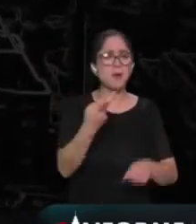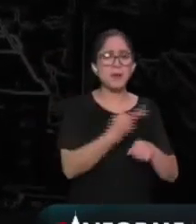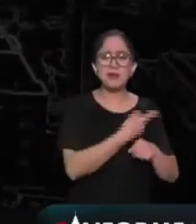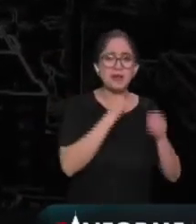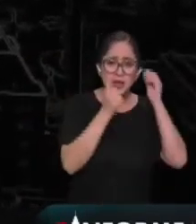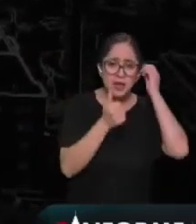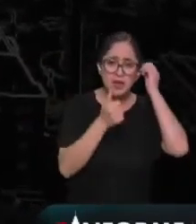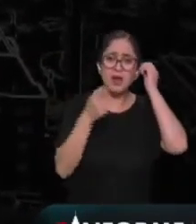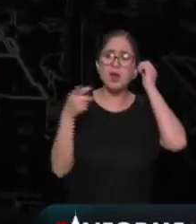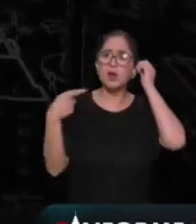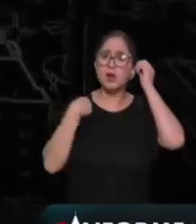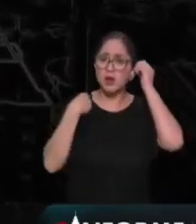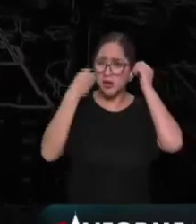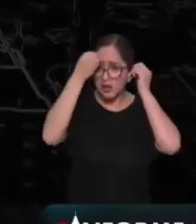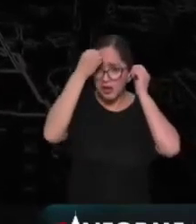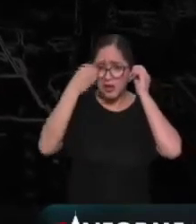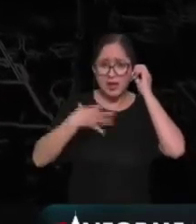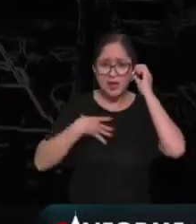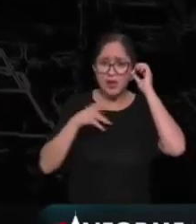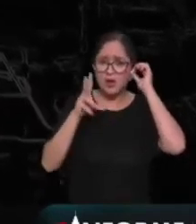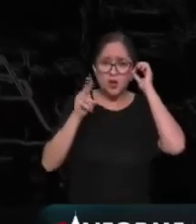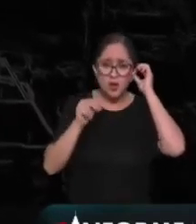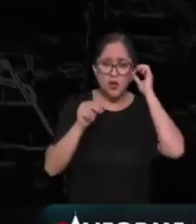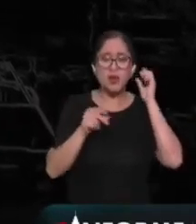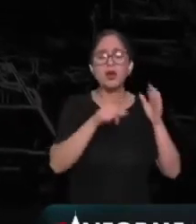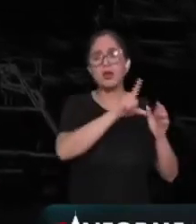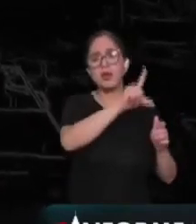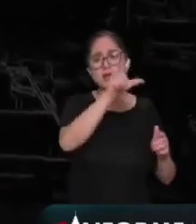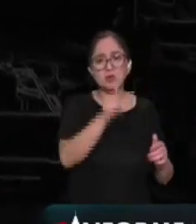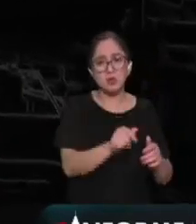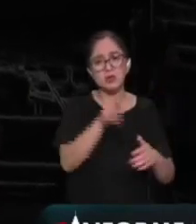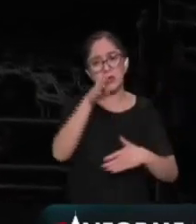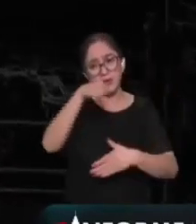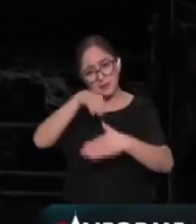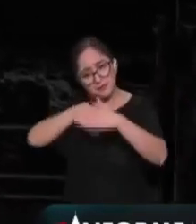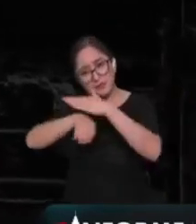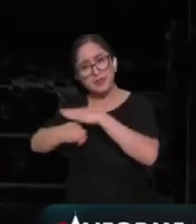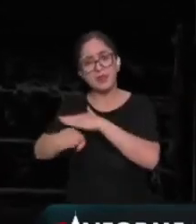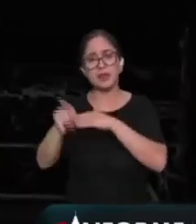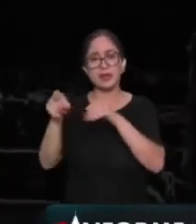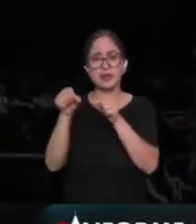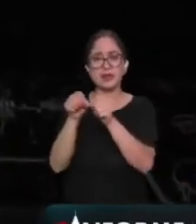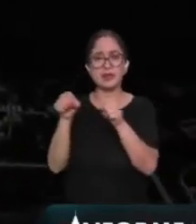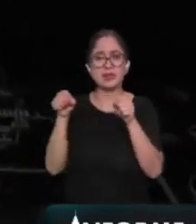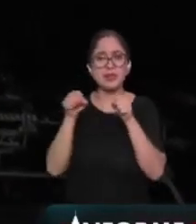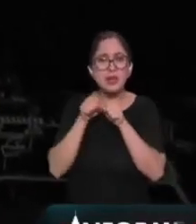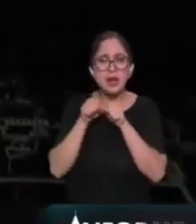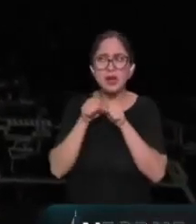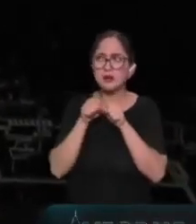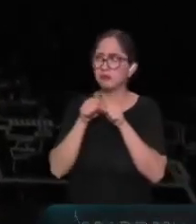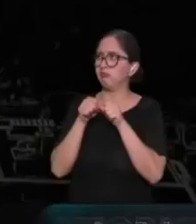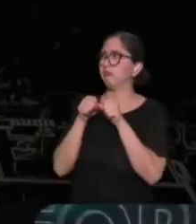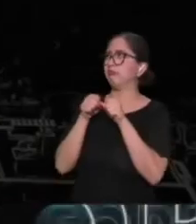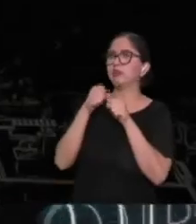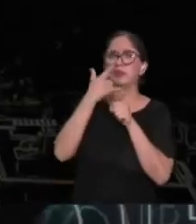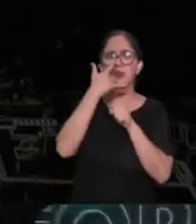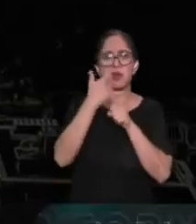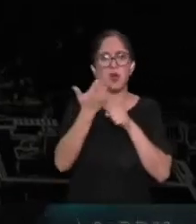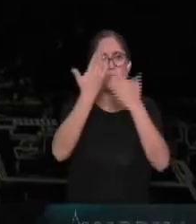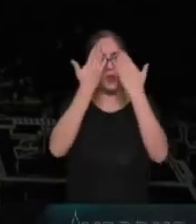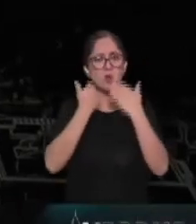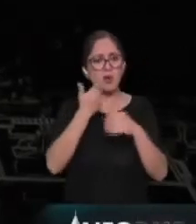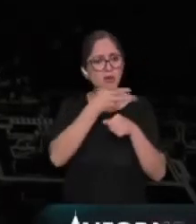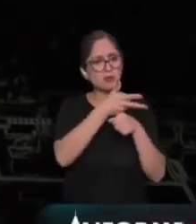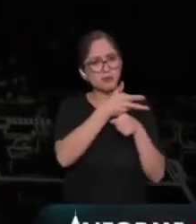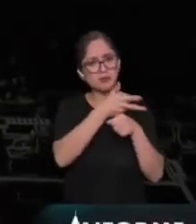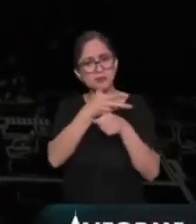no me sueltes, le dice. Entran a la sala, donde no había, por cierto, cámaras, y le